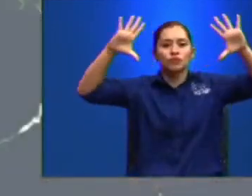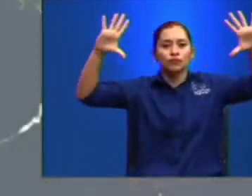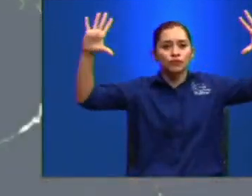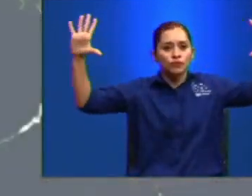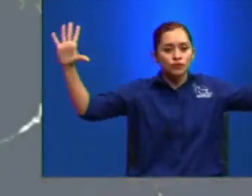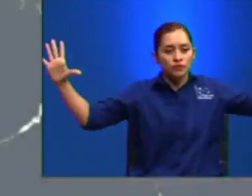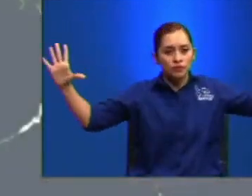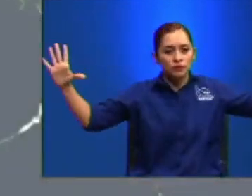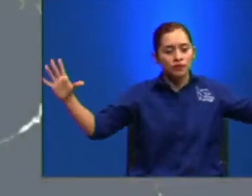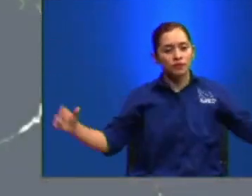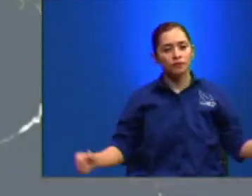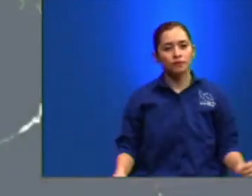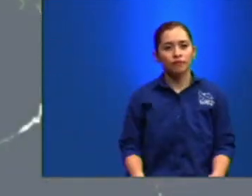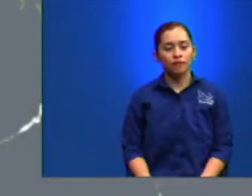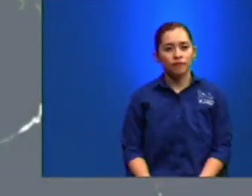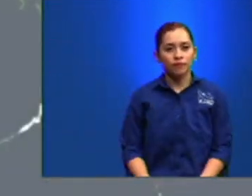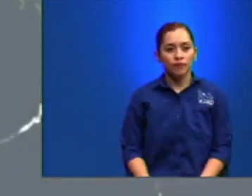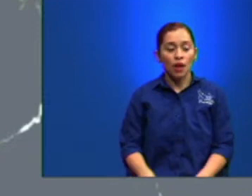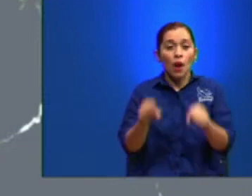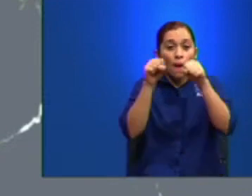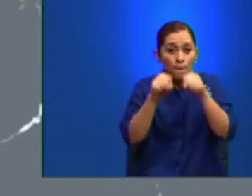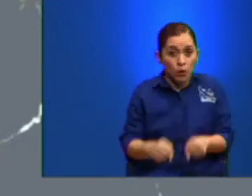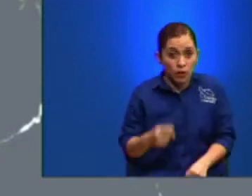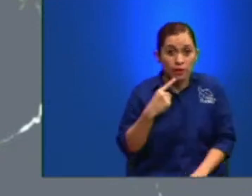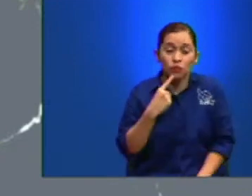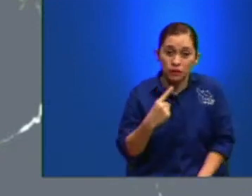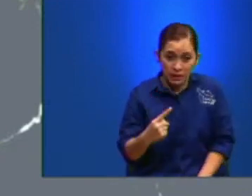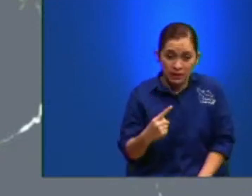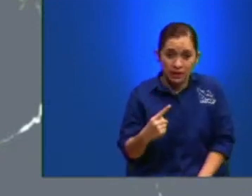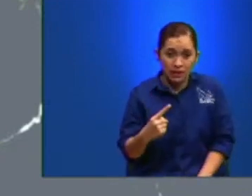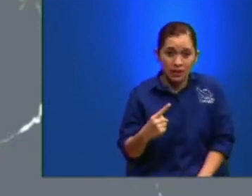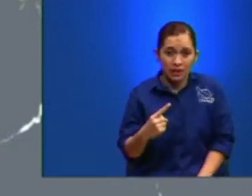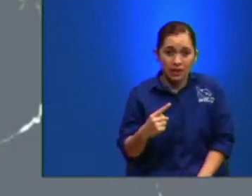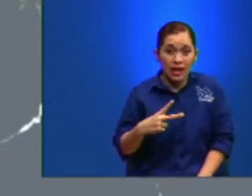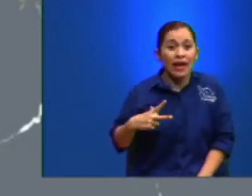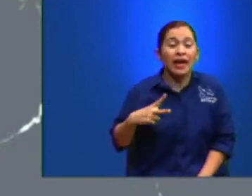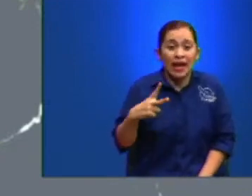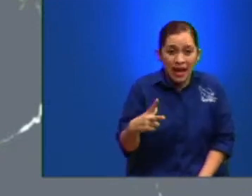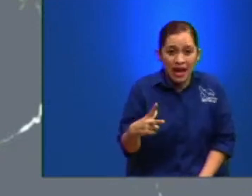palabra universo podríamos decir que existen multitud de universos